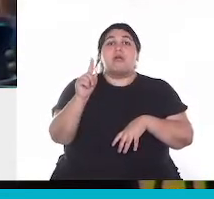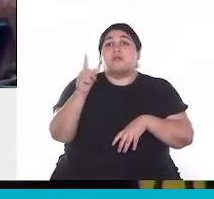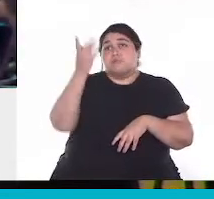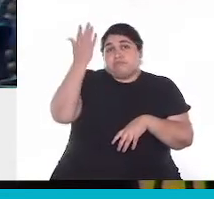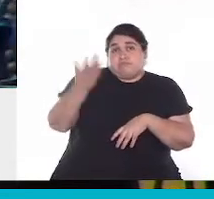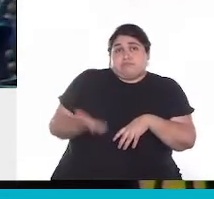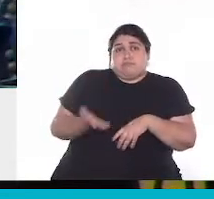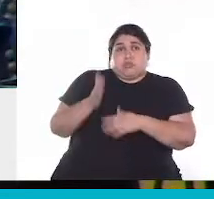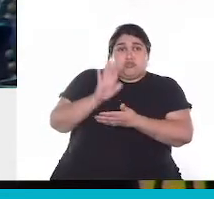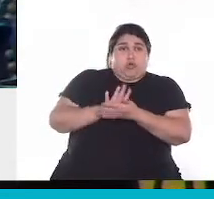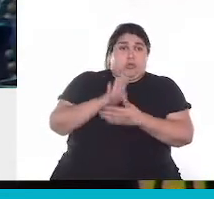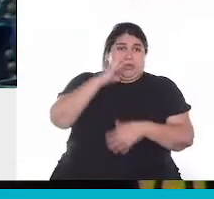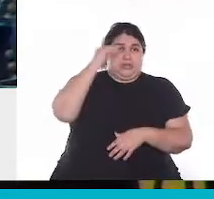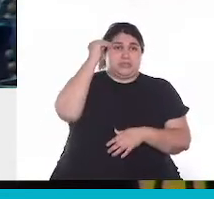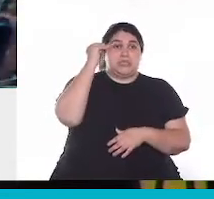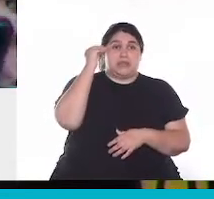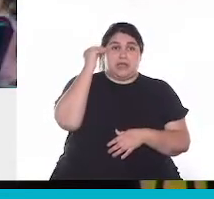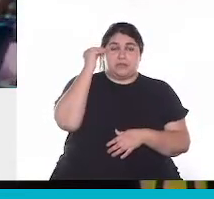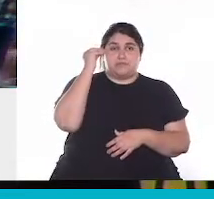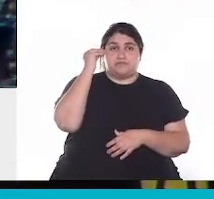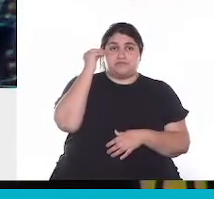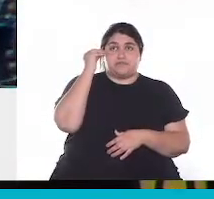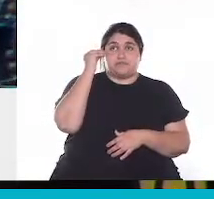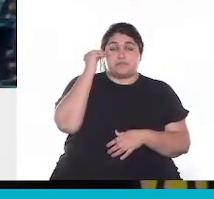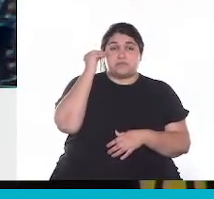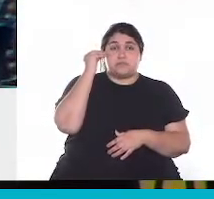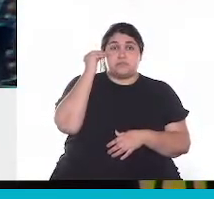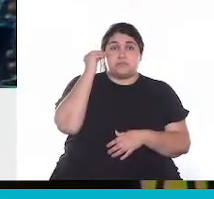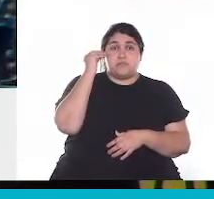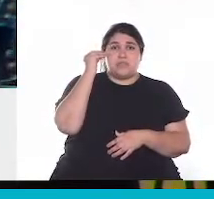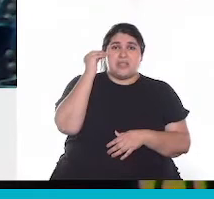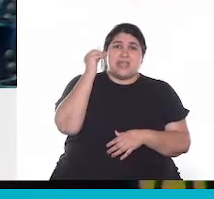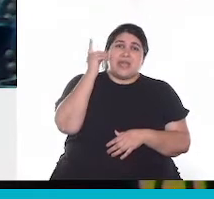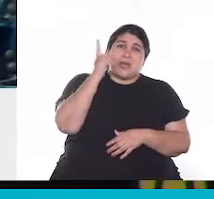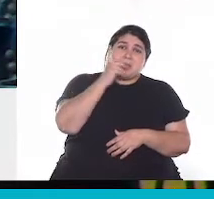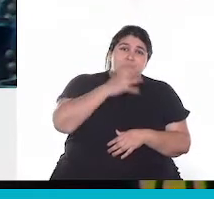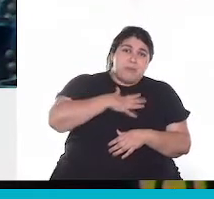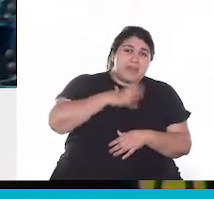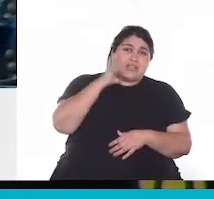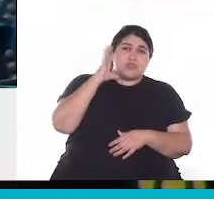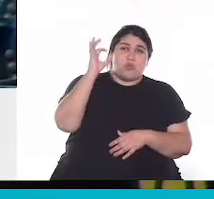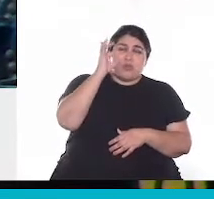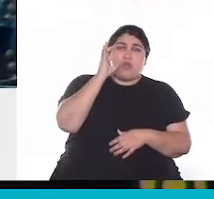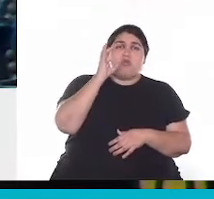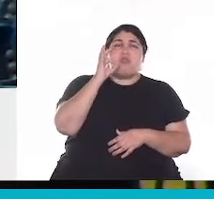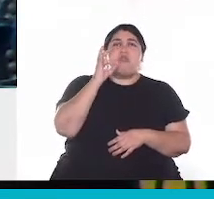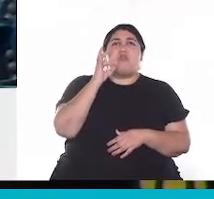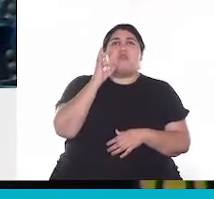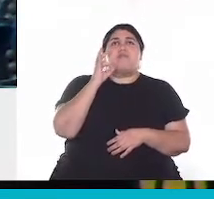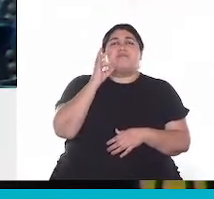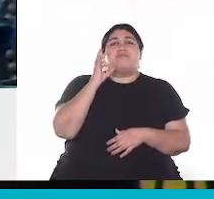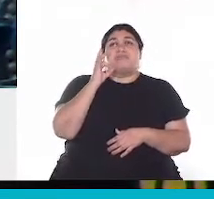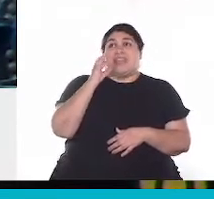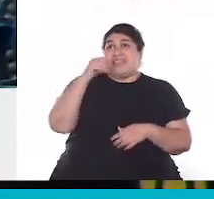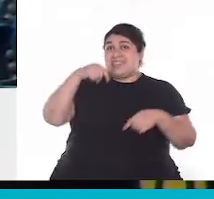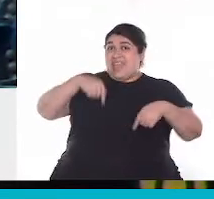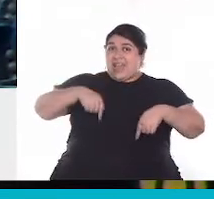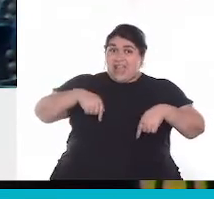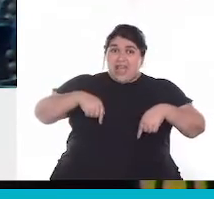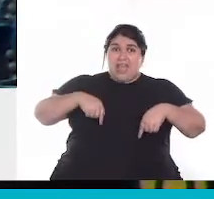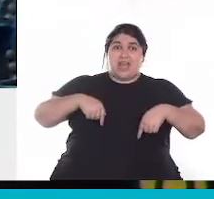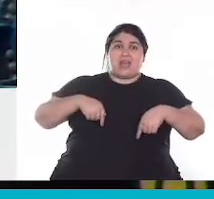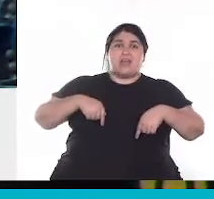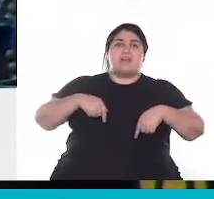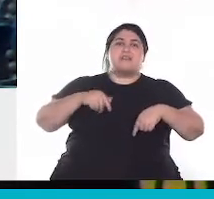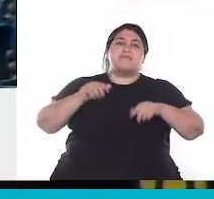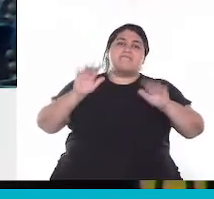del caso, que es Cristina, ¿sí? Por una cuestión que me parece medular en términos de lo que acá, de